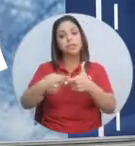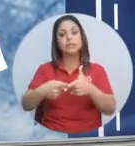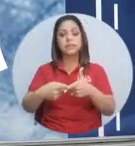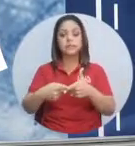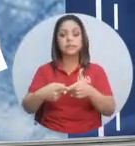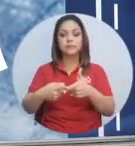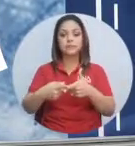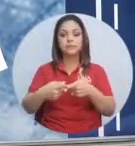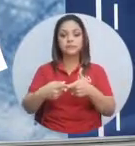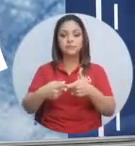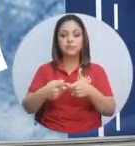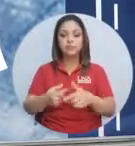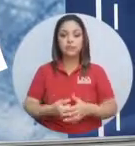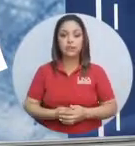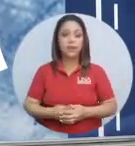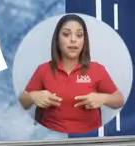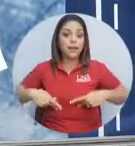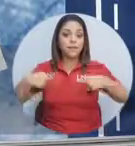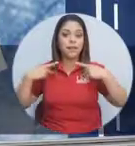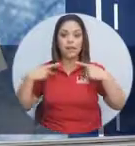educativos